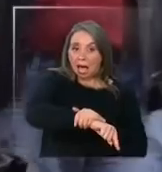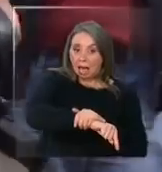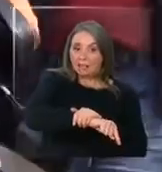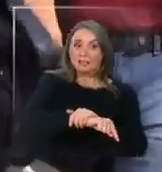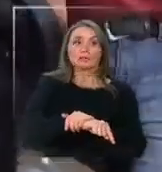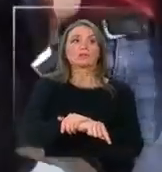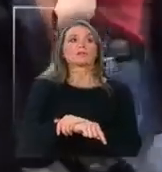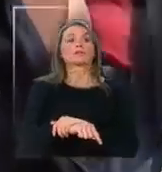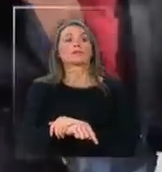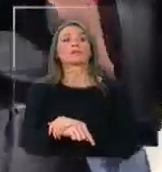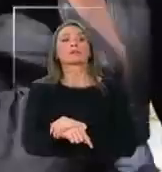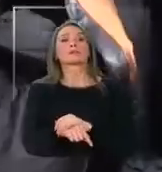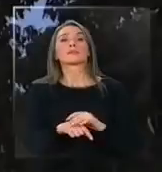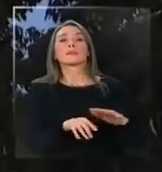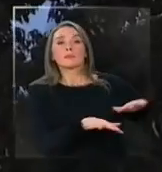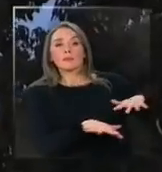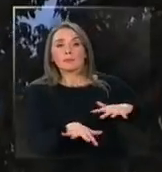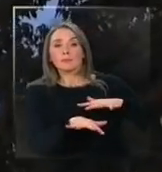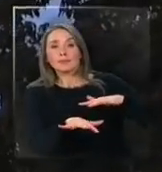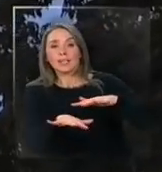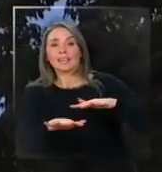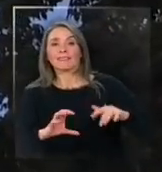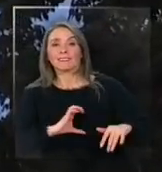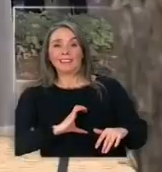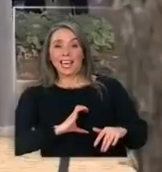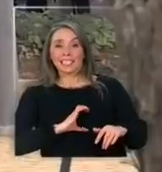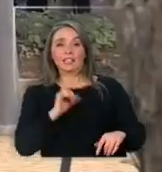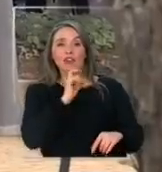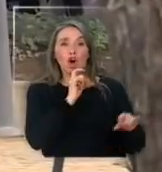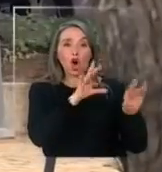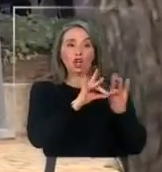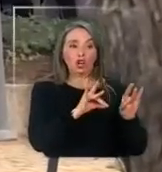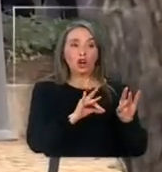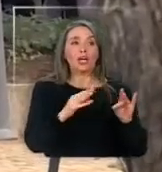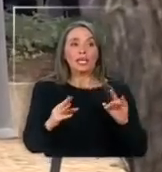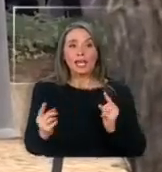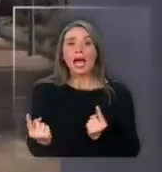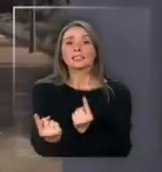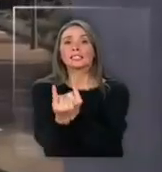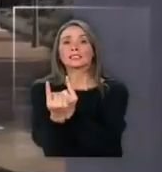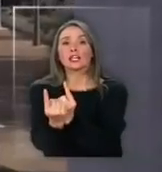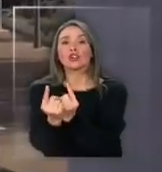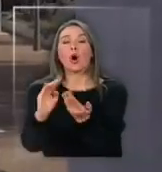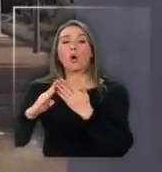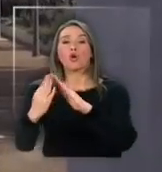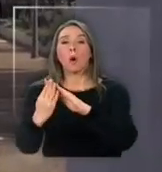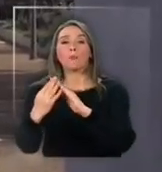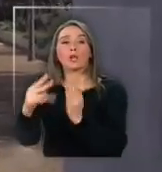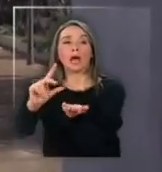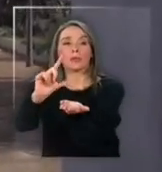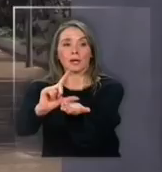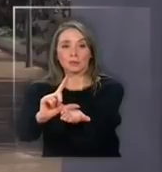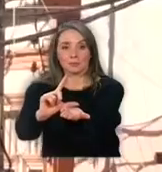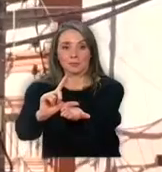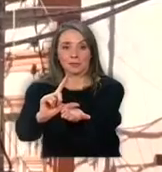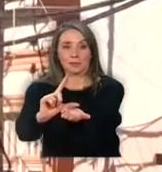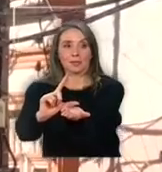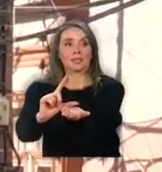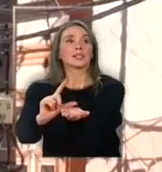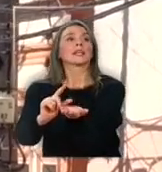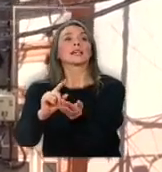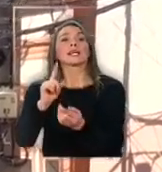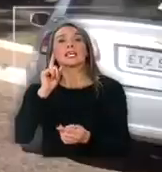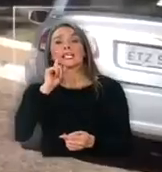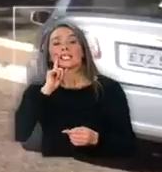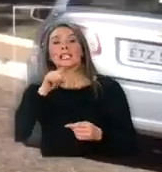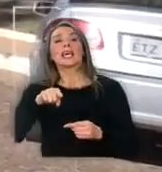eso, la avanzada del staff técnico de La Roja ya se acercó a la comunidad local e incluso tendrá como sparring para un